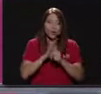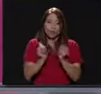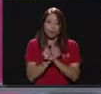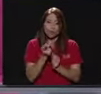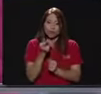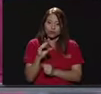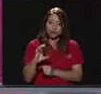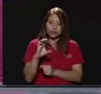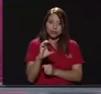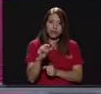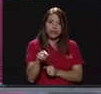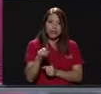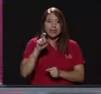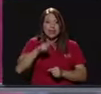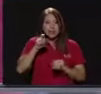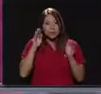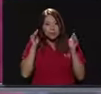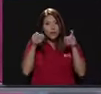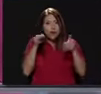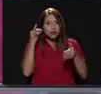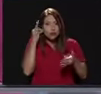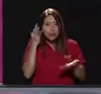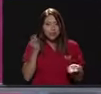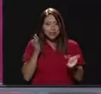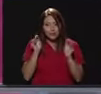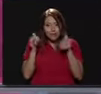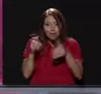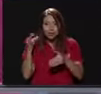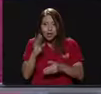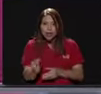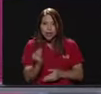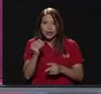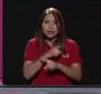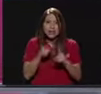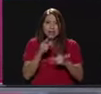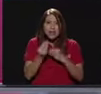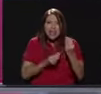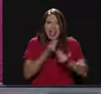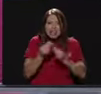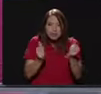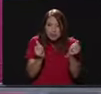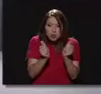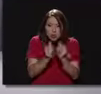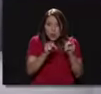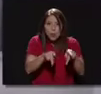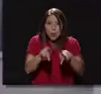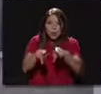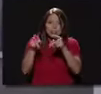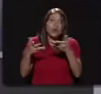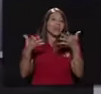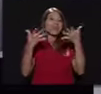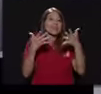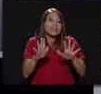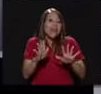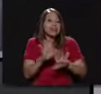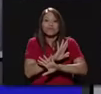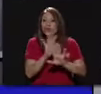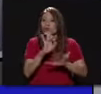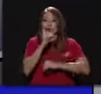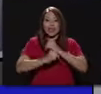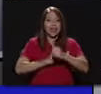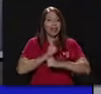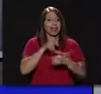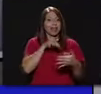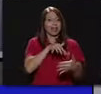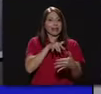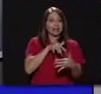y de garantías. Necesitamos enfocarnos en mujeres, en jóvenes. Pero ¿qué hacemos con todo ese grupo de población que ya superó la edad escolar, que